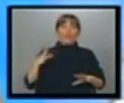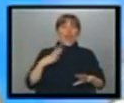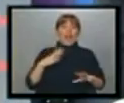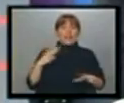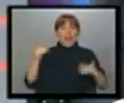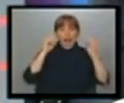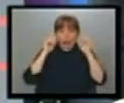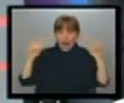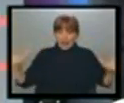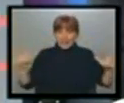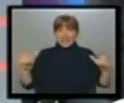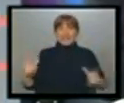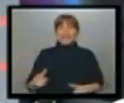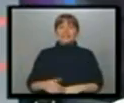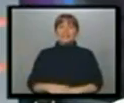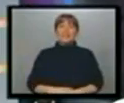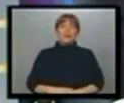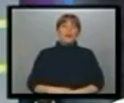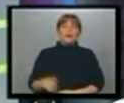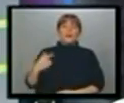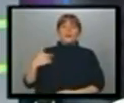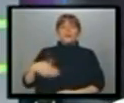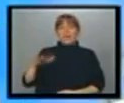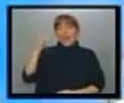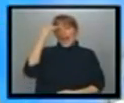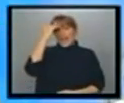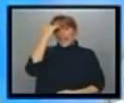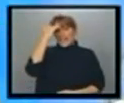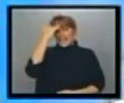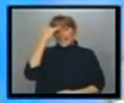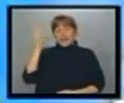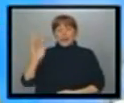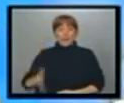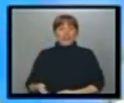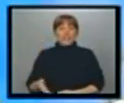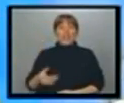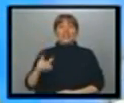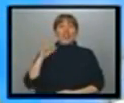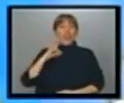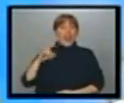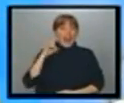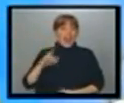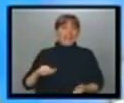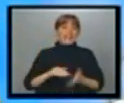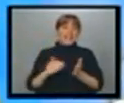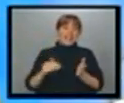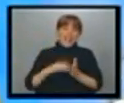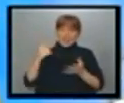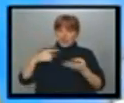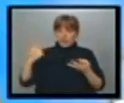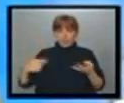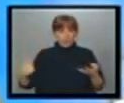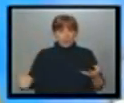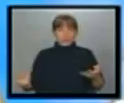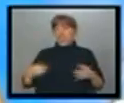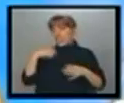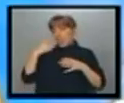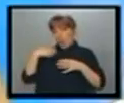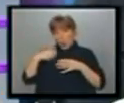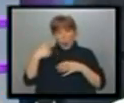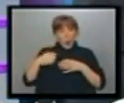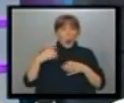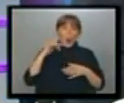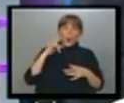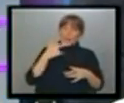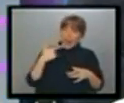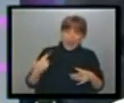estar atento, porque se viene un aumento de 15% en los lácteos por las inundaciones que hubo. En los lácteos, o sea, la leche, yogur, queso, dulce de